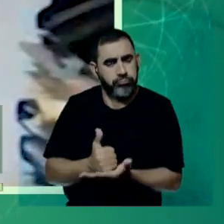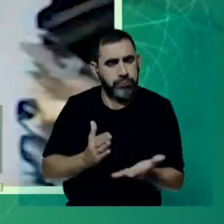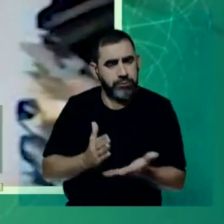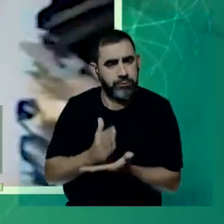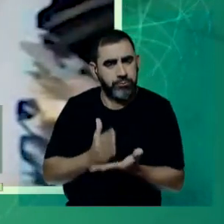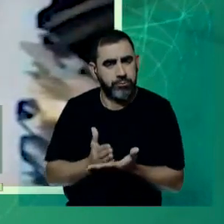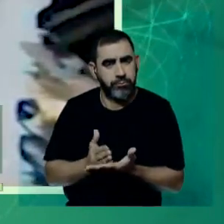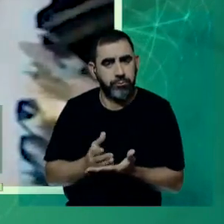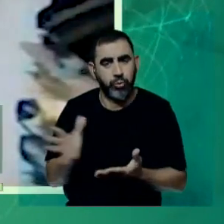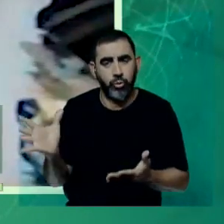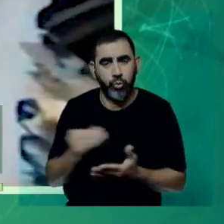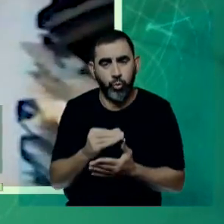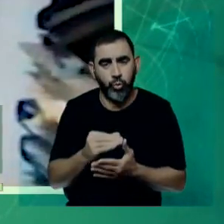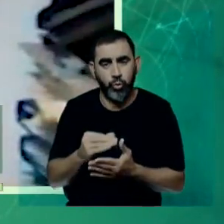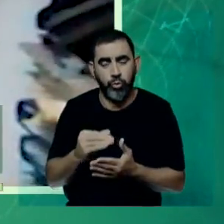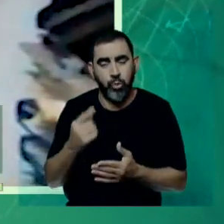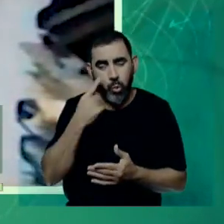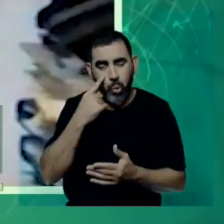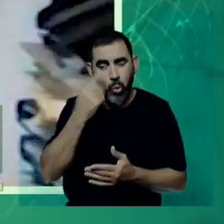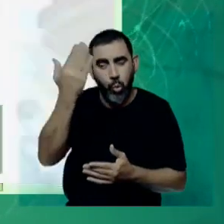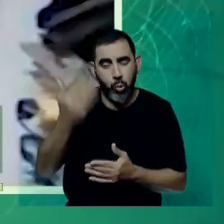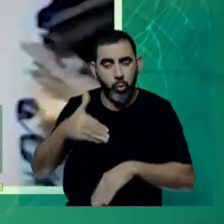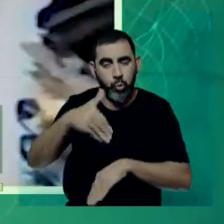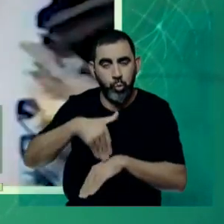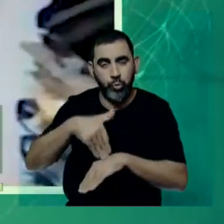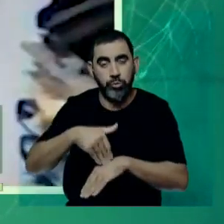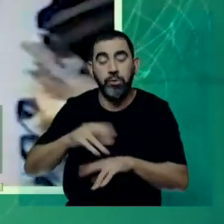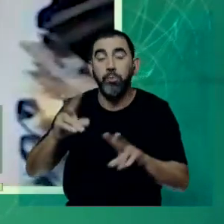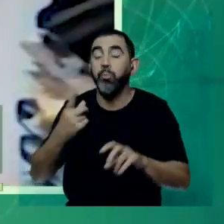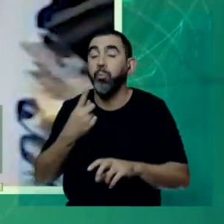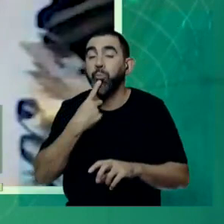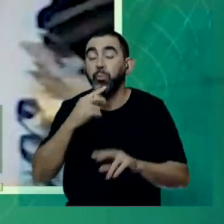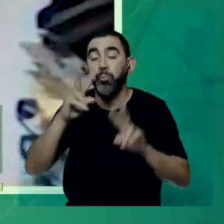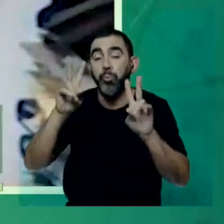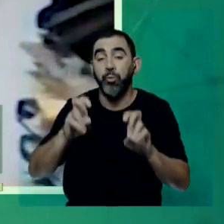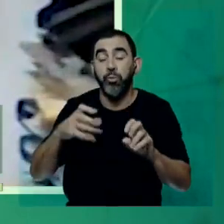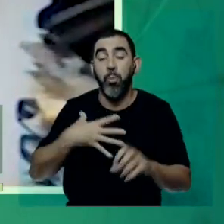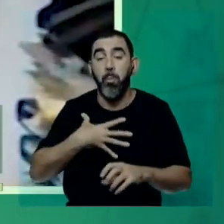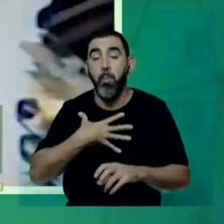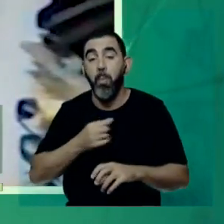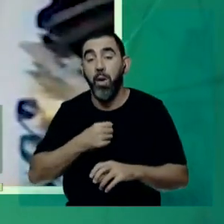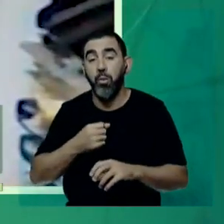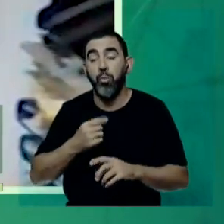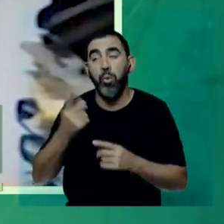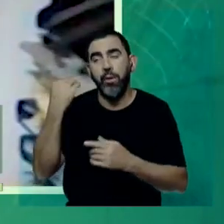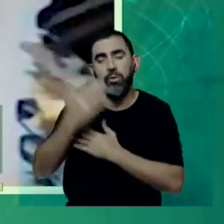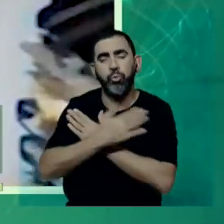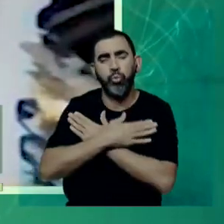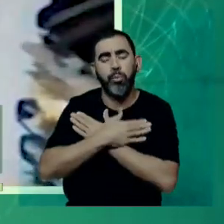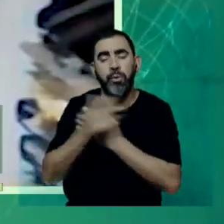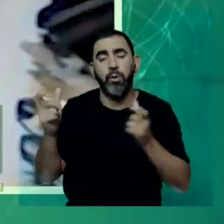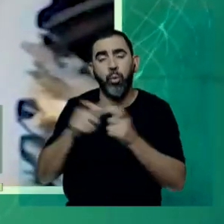tanto, todos lo asociaban con el municipio. Y a nivel político, acá el Partido Nacional era suplente de la